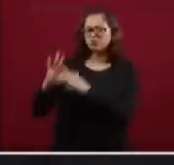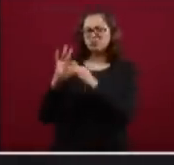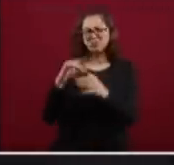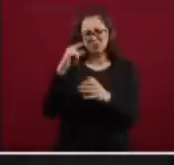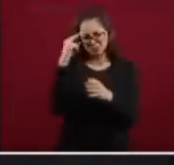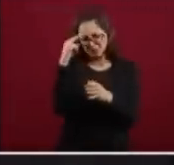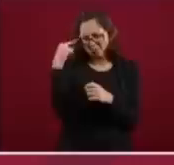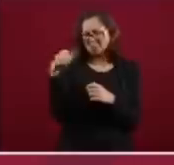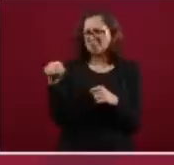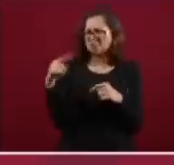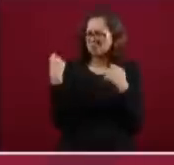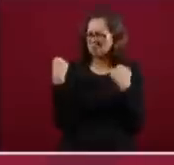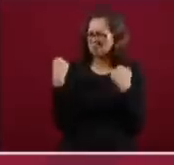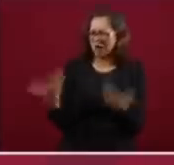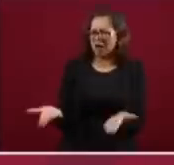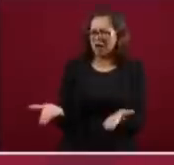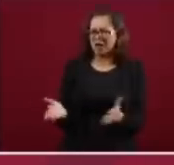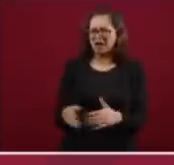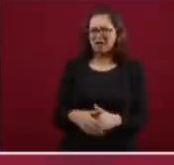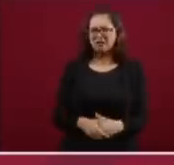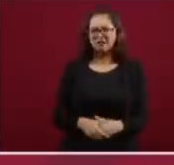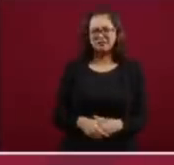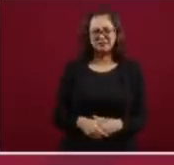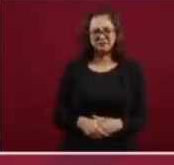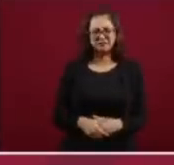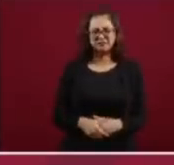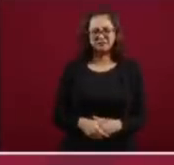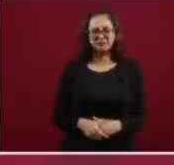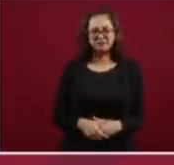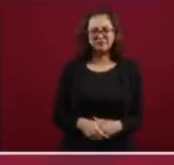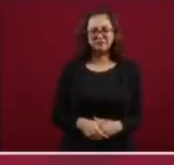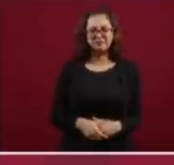también solo